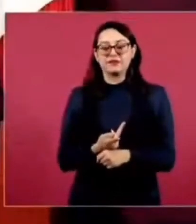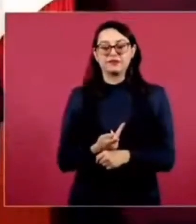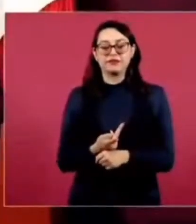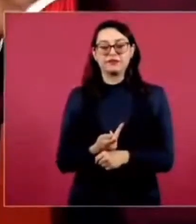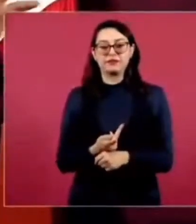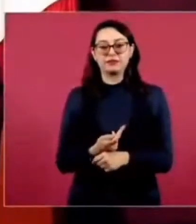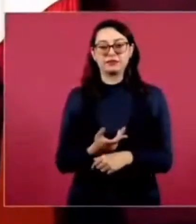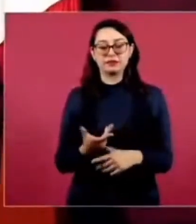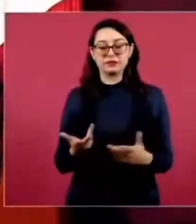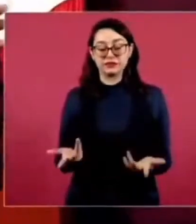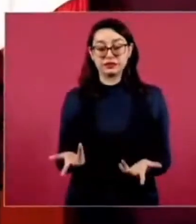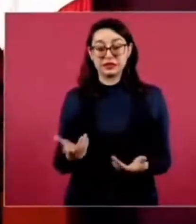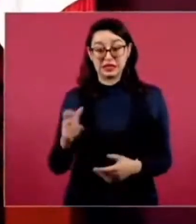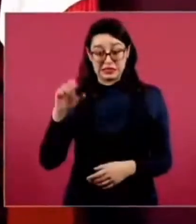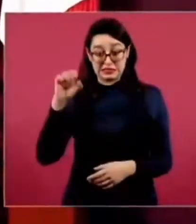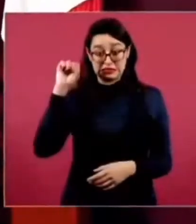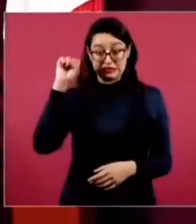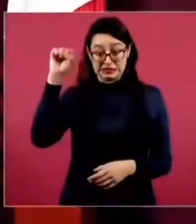quedaba como